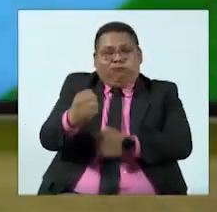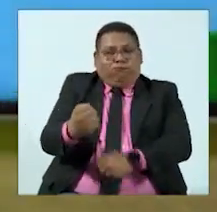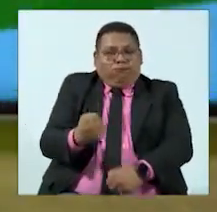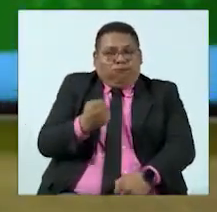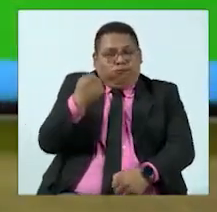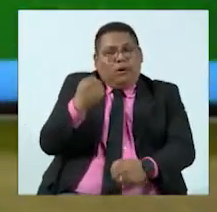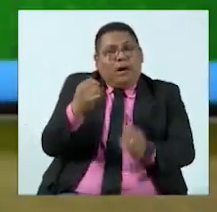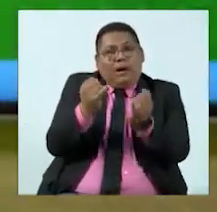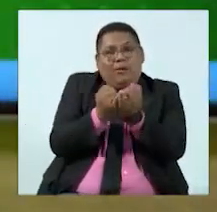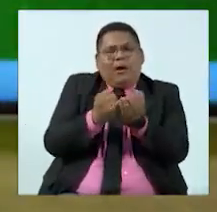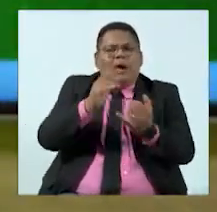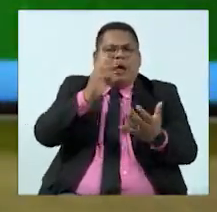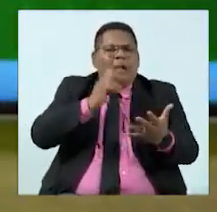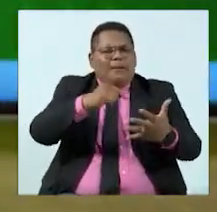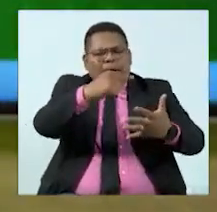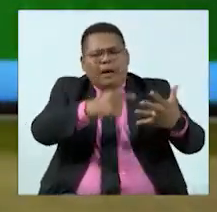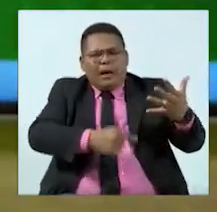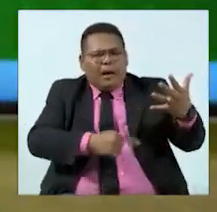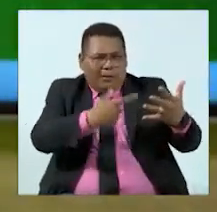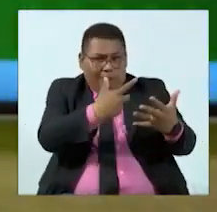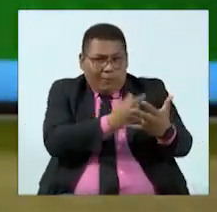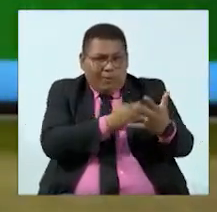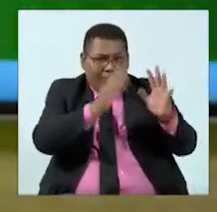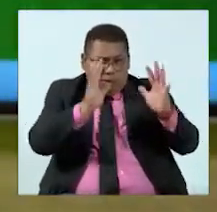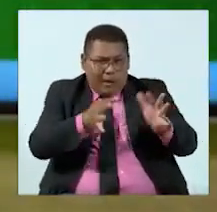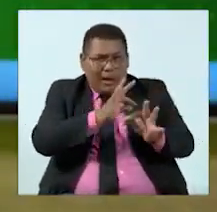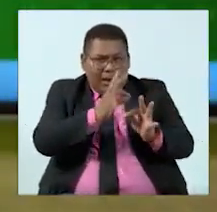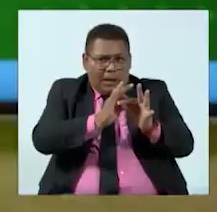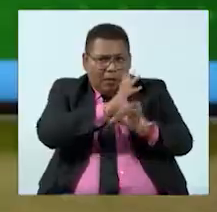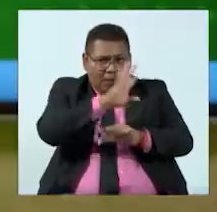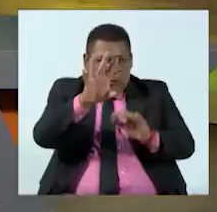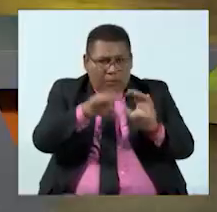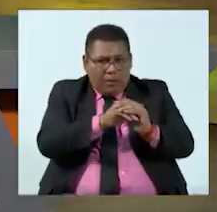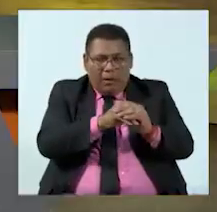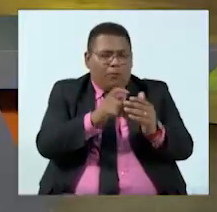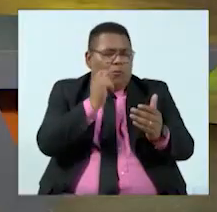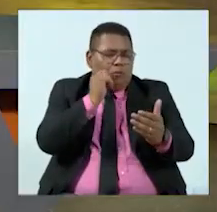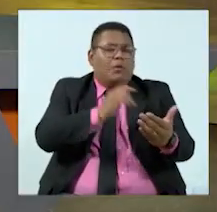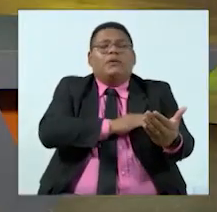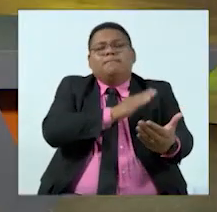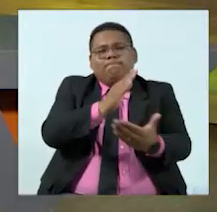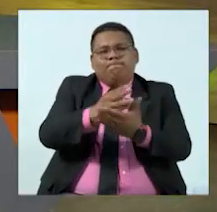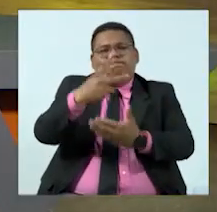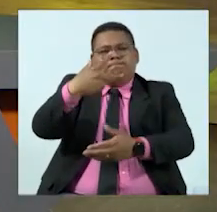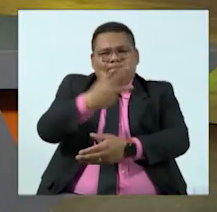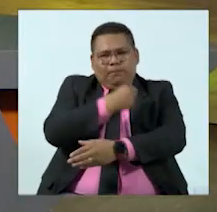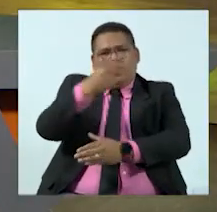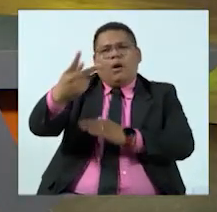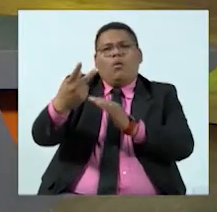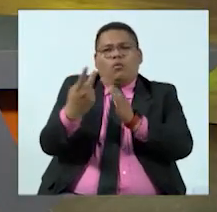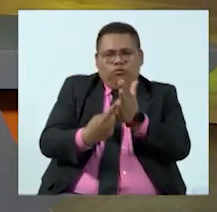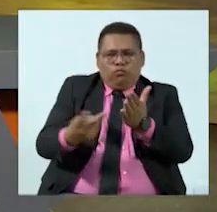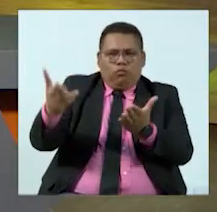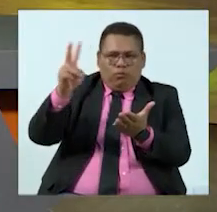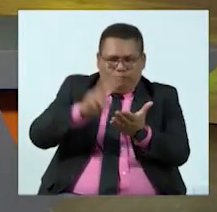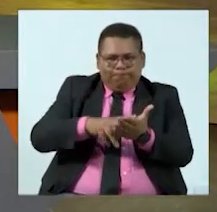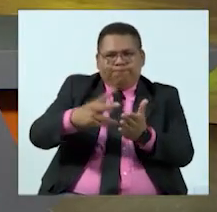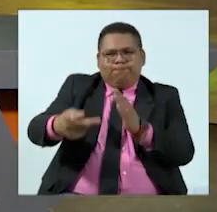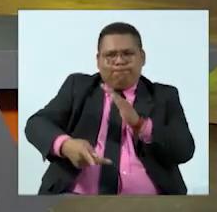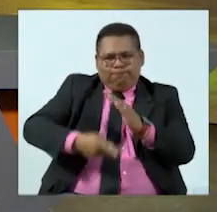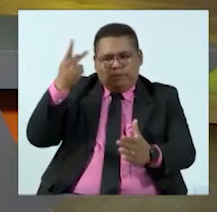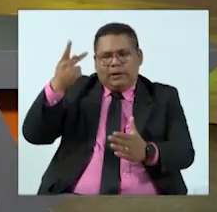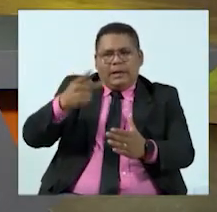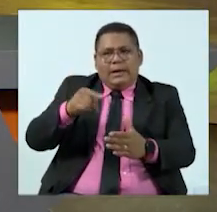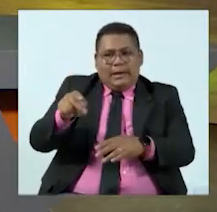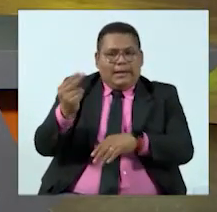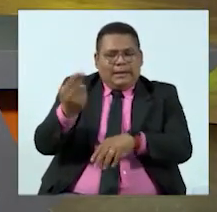revisen la cartilla no independientemente del estado de vacunación de su niño llévenlo llévenlo pasa nada Así es si ocupa un refuerzo se